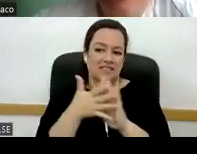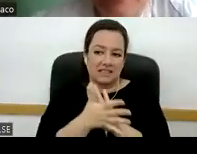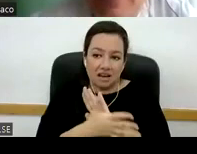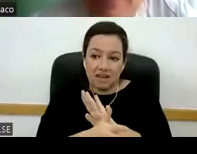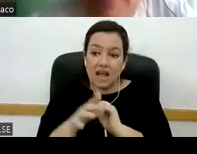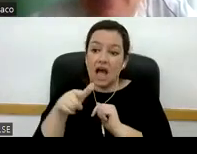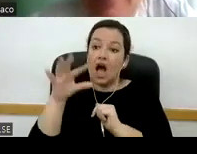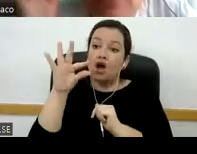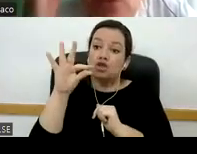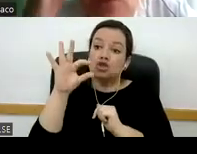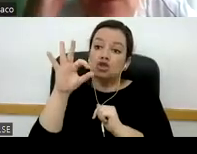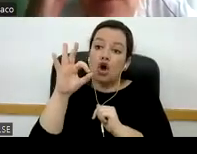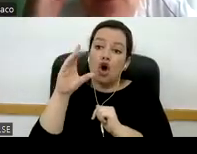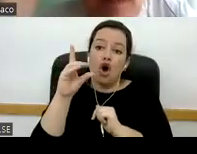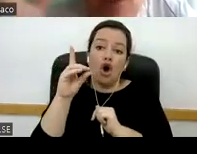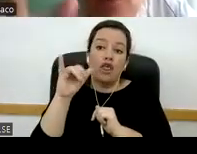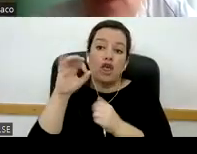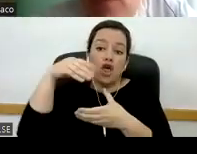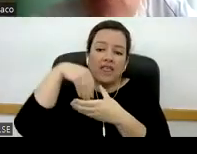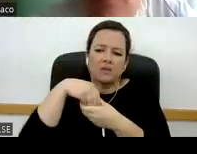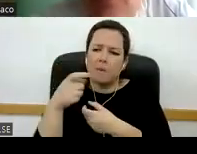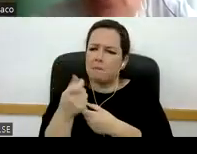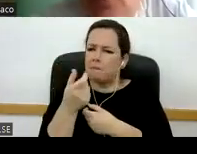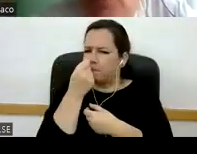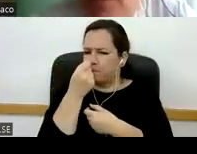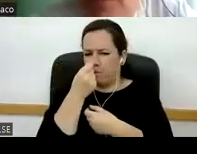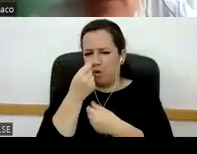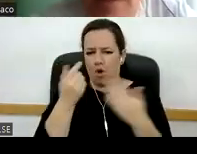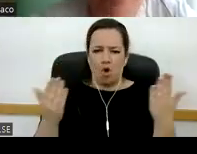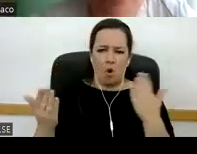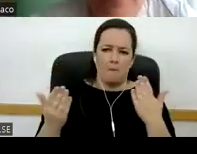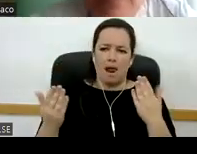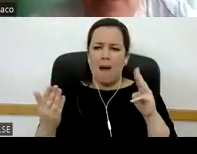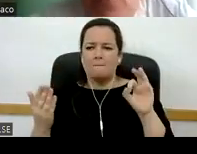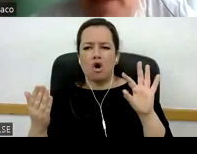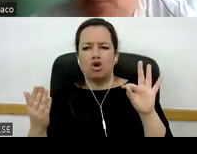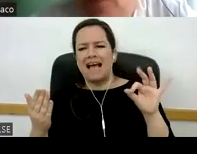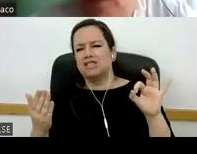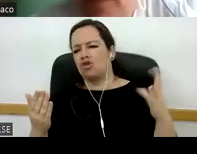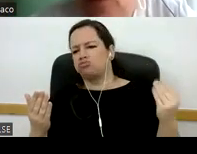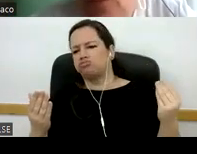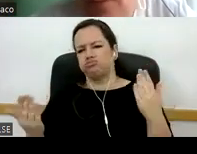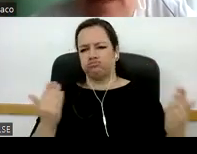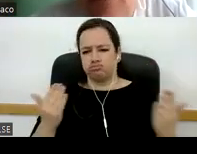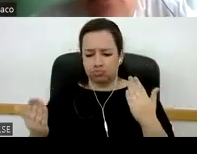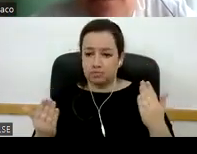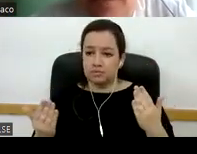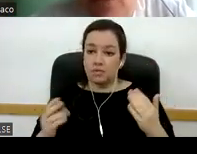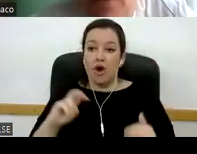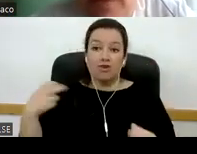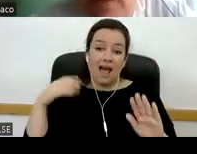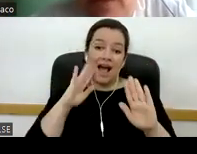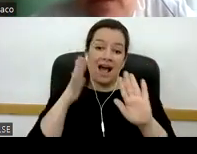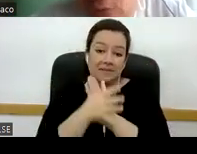sodio que hay aquí no resulta perjudicial por eso, pero la estamos compensando con potasio, magnesio y calcio. Como veíamos en otros webinars,